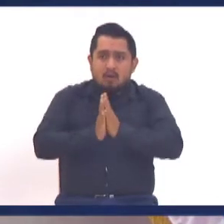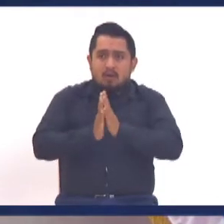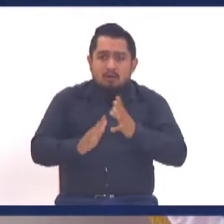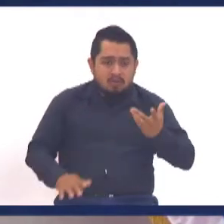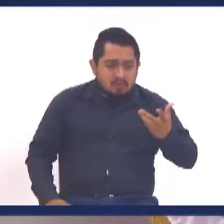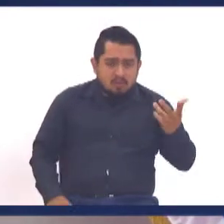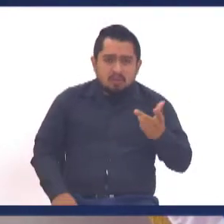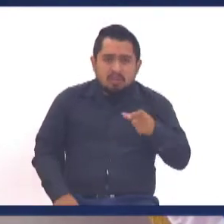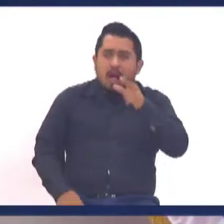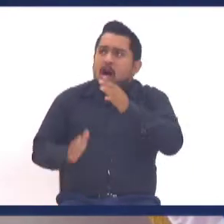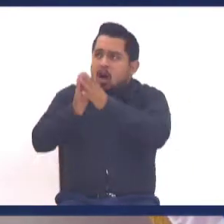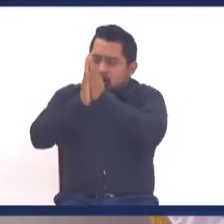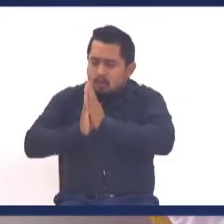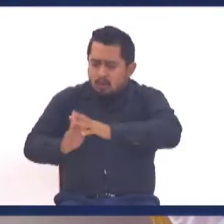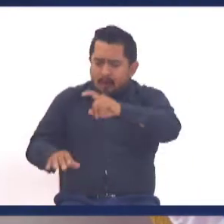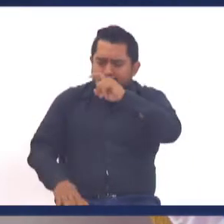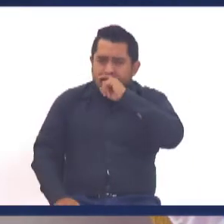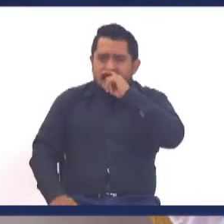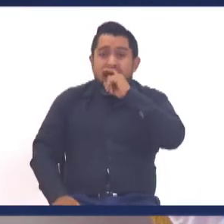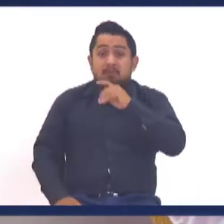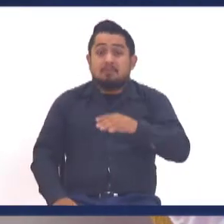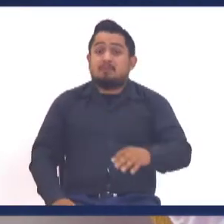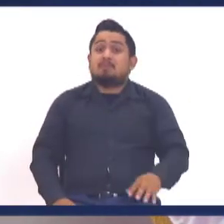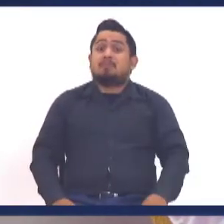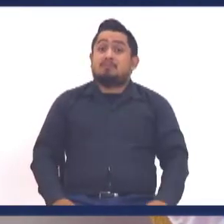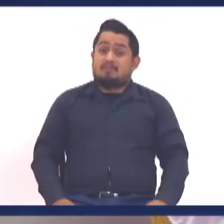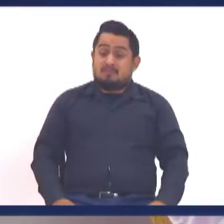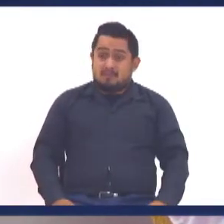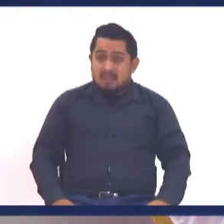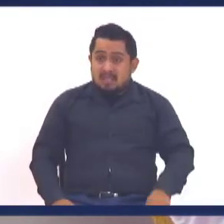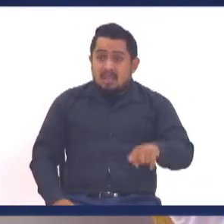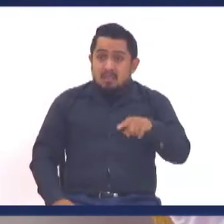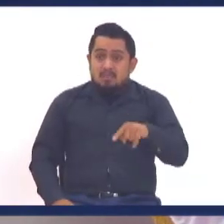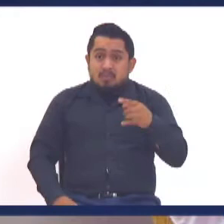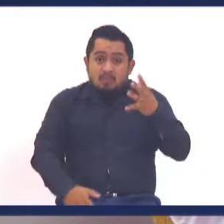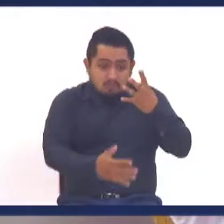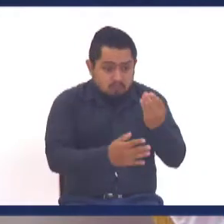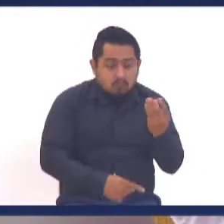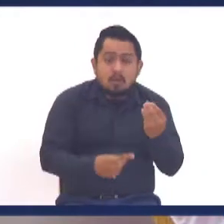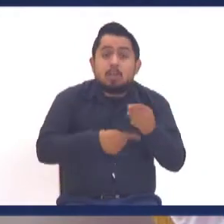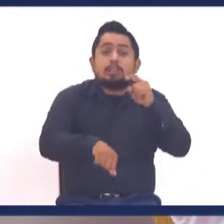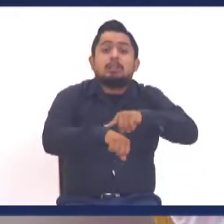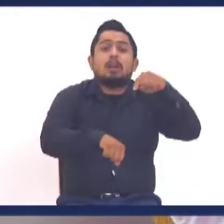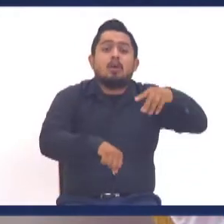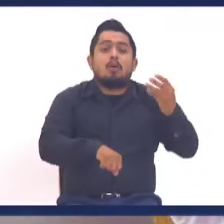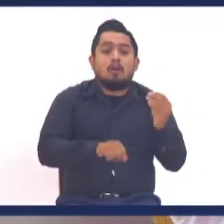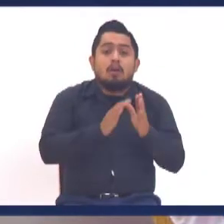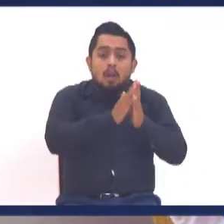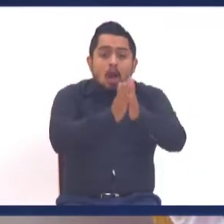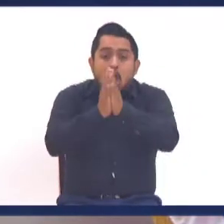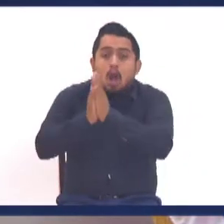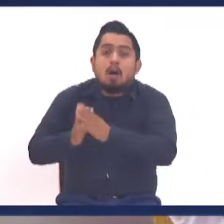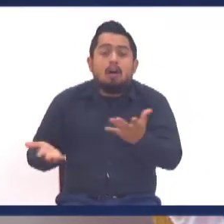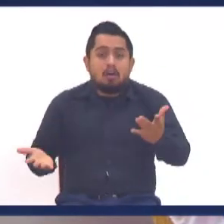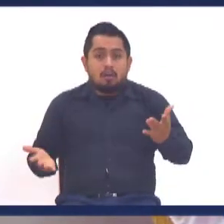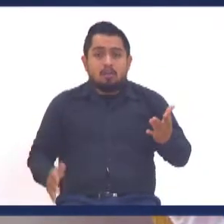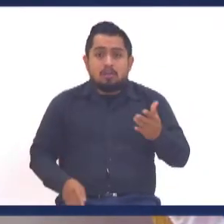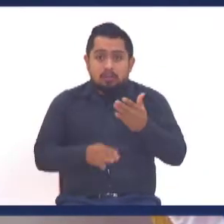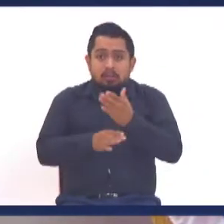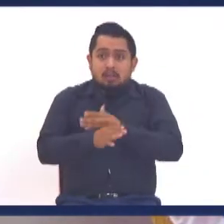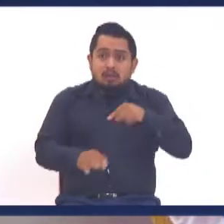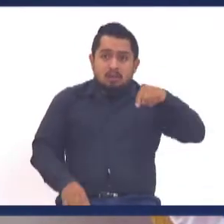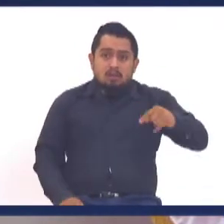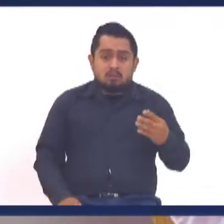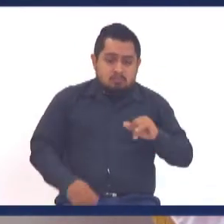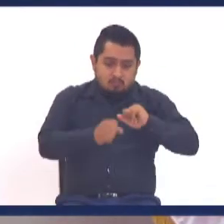todos a dios padre no es y porque sólo en las ocasión no pones porque si no estuviese sufriendo